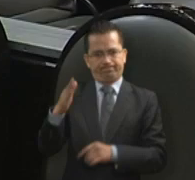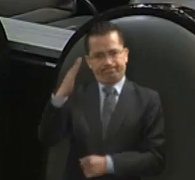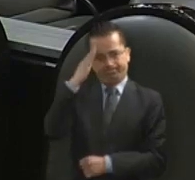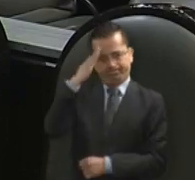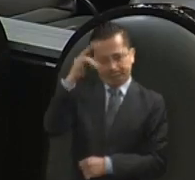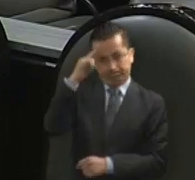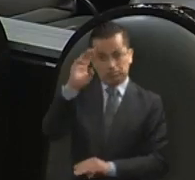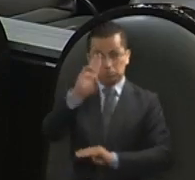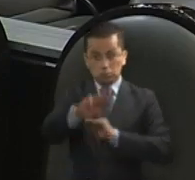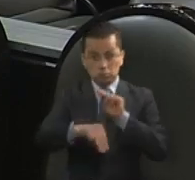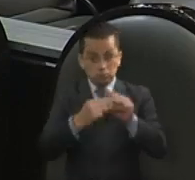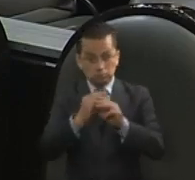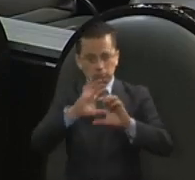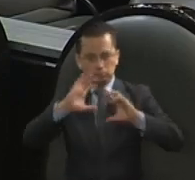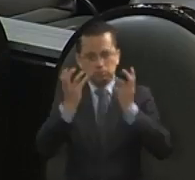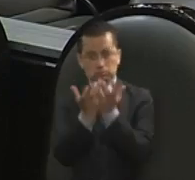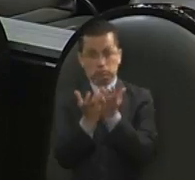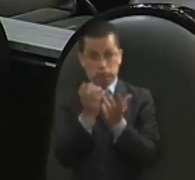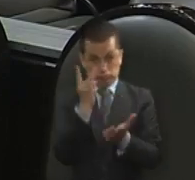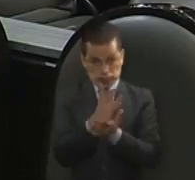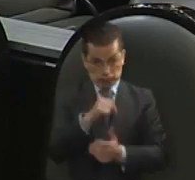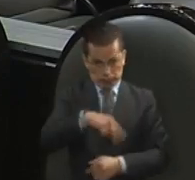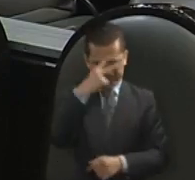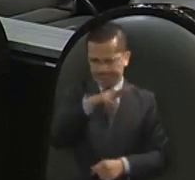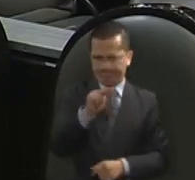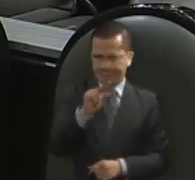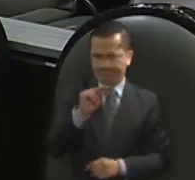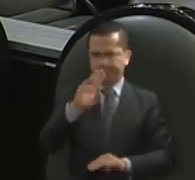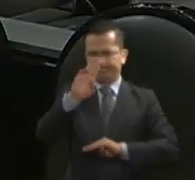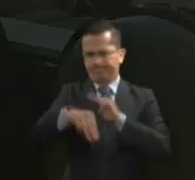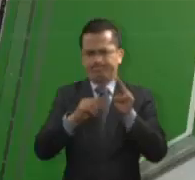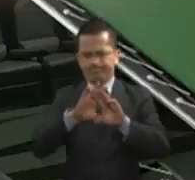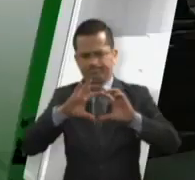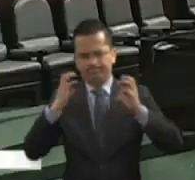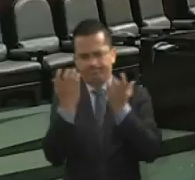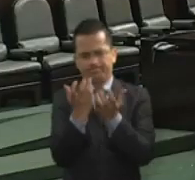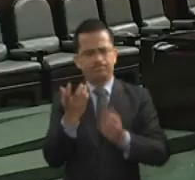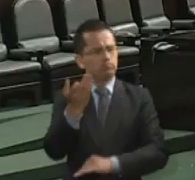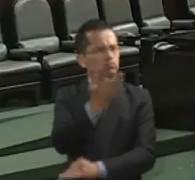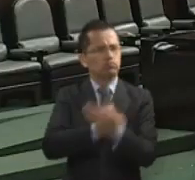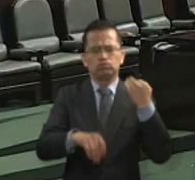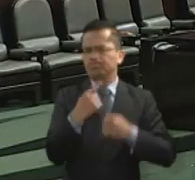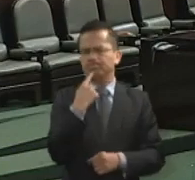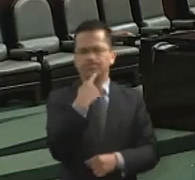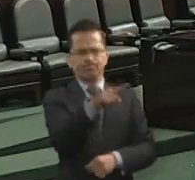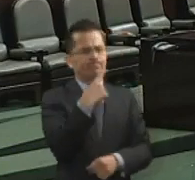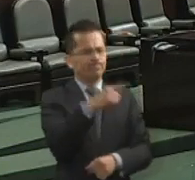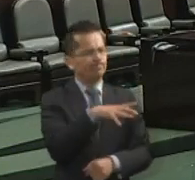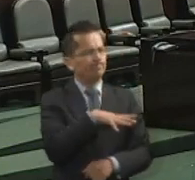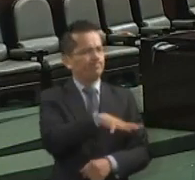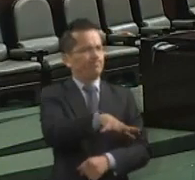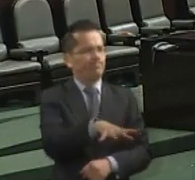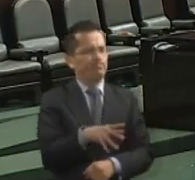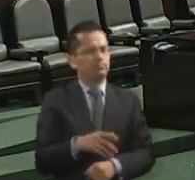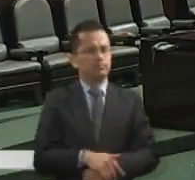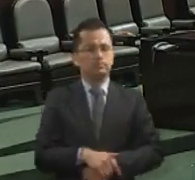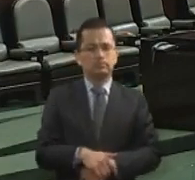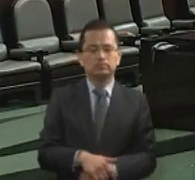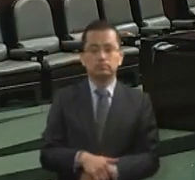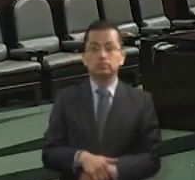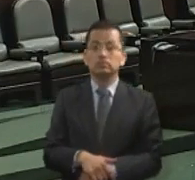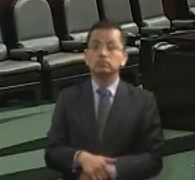solamente en nuestro país. Y en todo el mundo nos vamos a manifestar contra la violencia feminicida. Por supuesto que sumarnos a